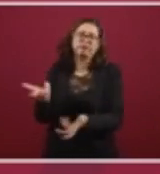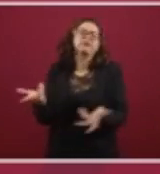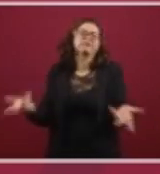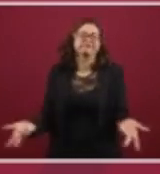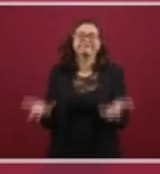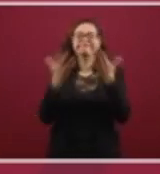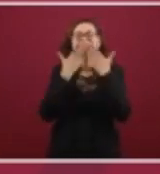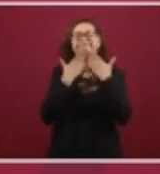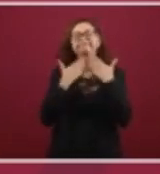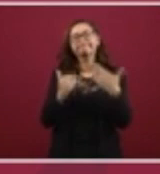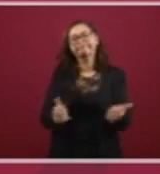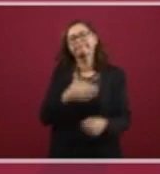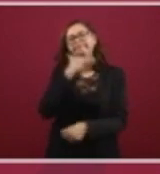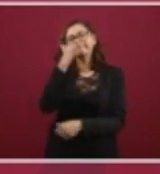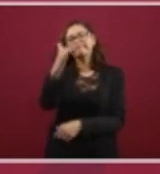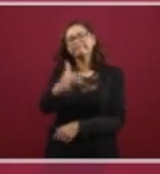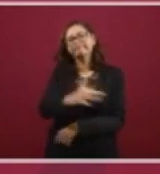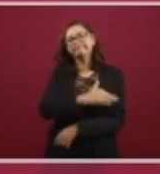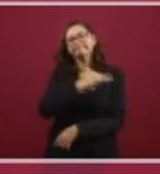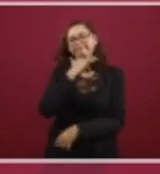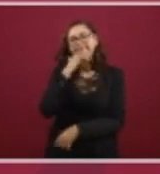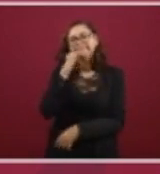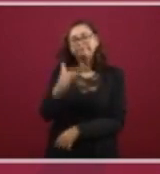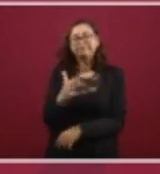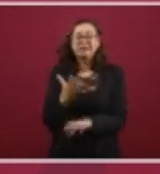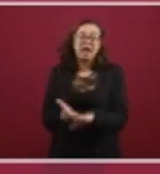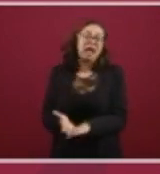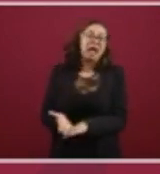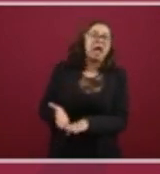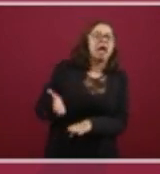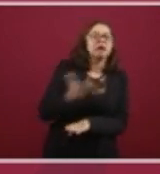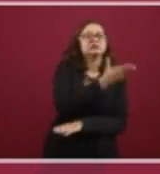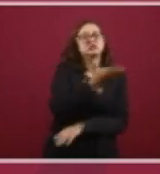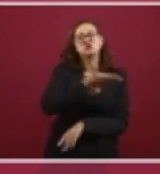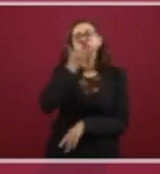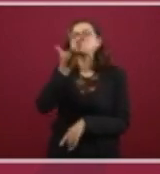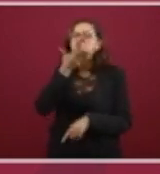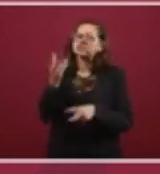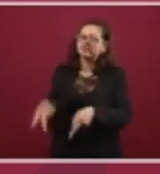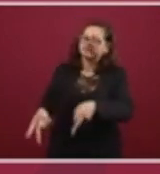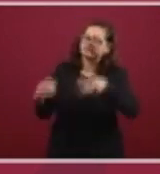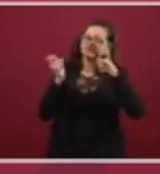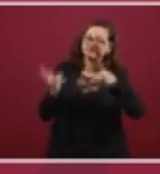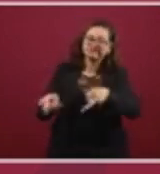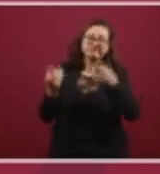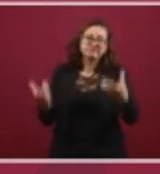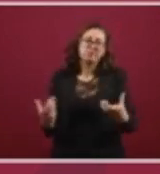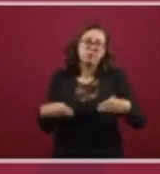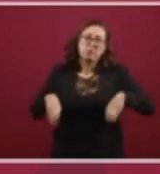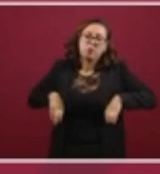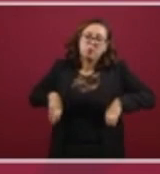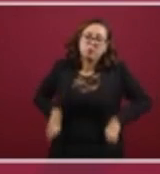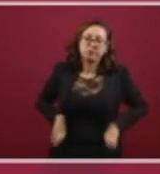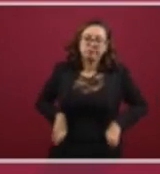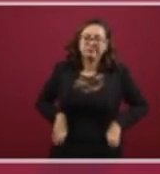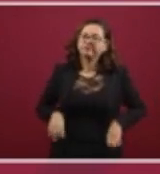corrupción. Todo lo que se robaban ahora se utiliza